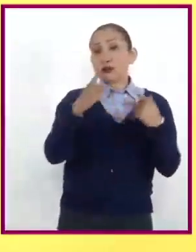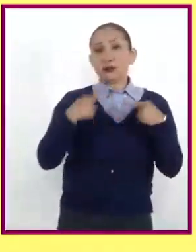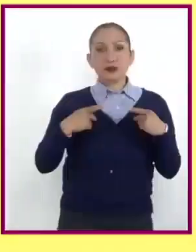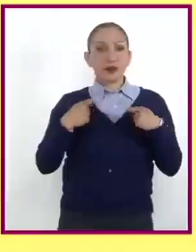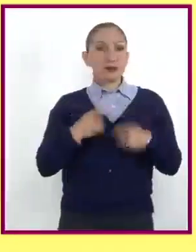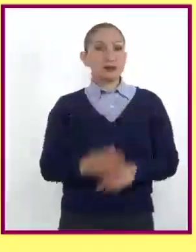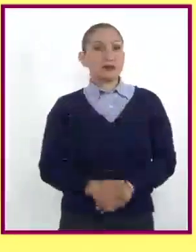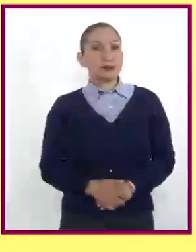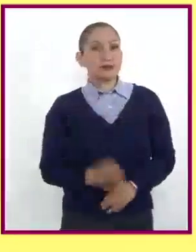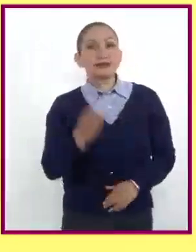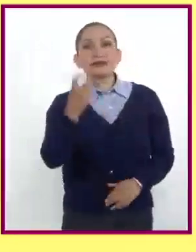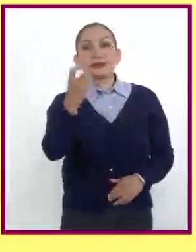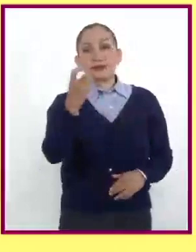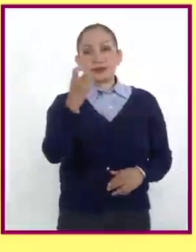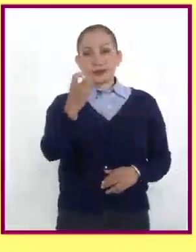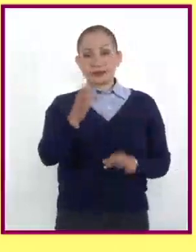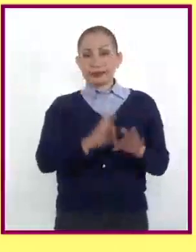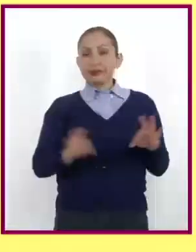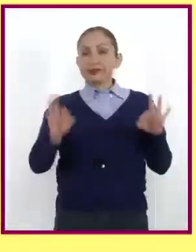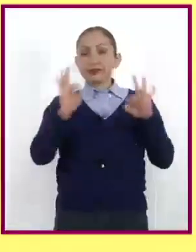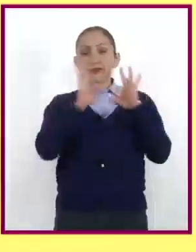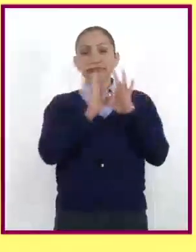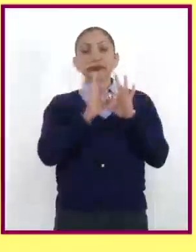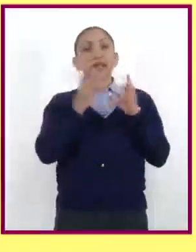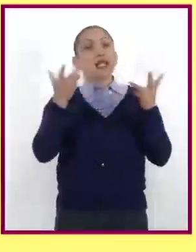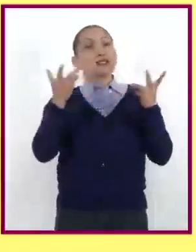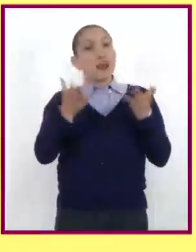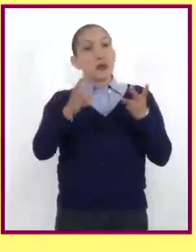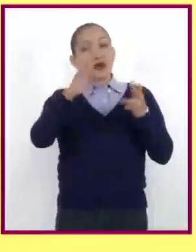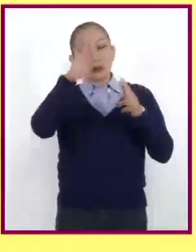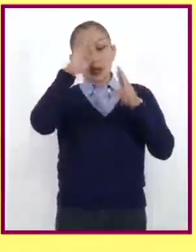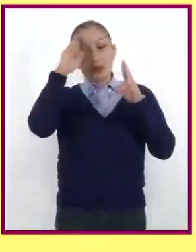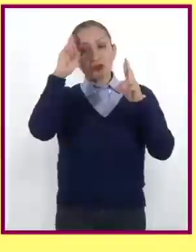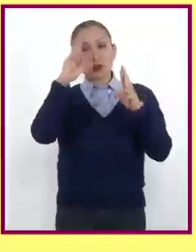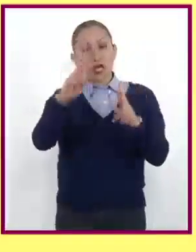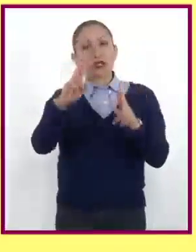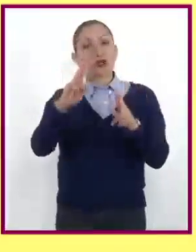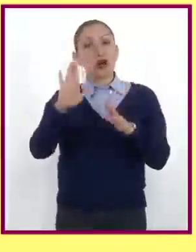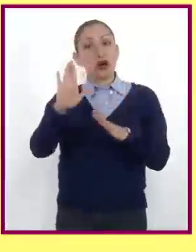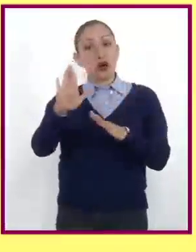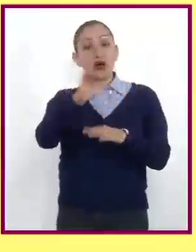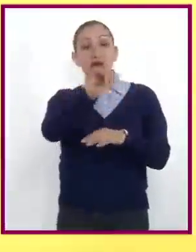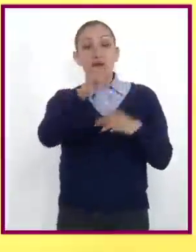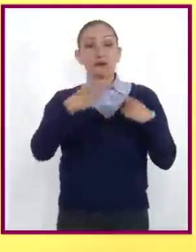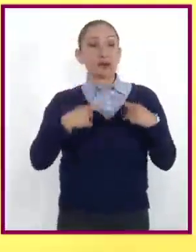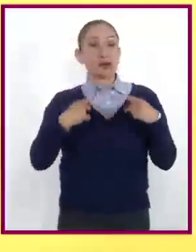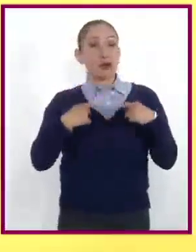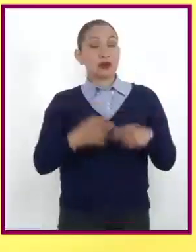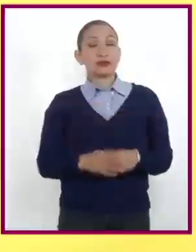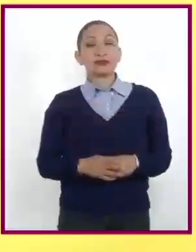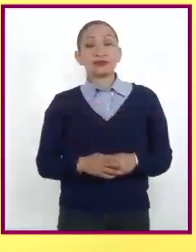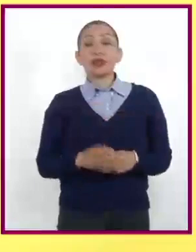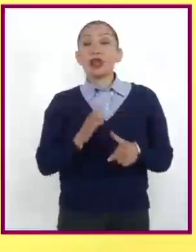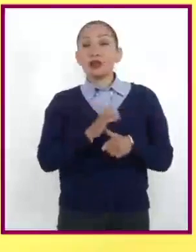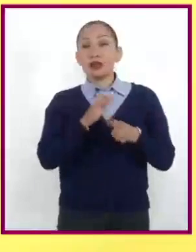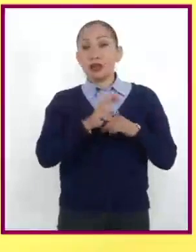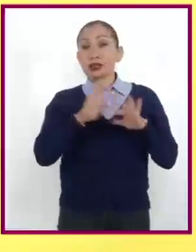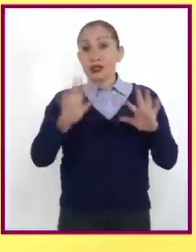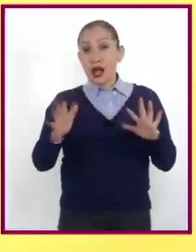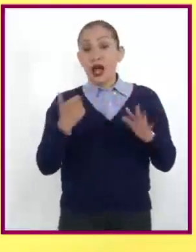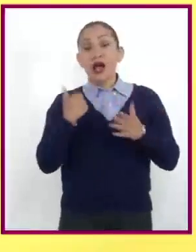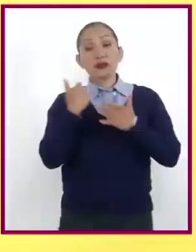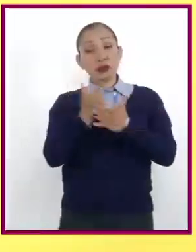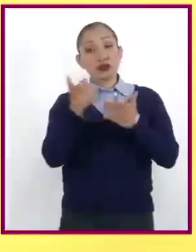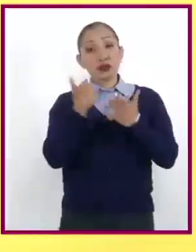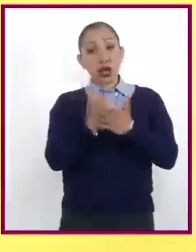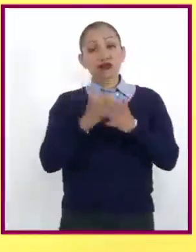personas. Por ello, es importante que actuemos con respeto hacia los demás. De este modo estaremos